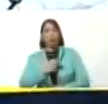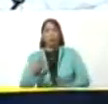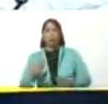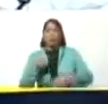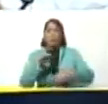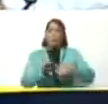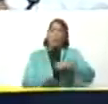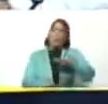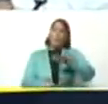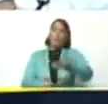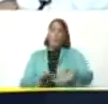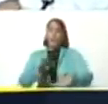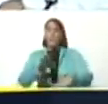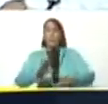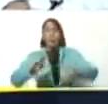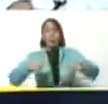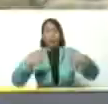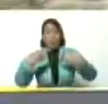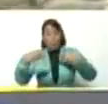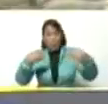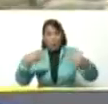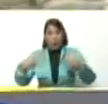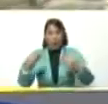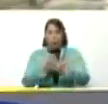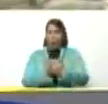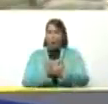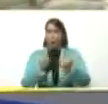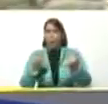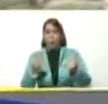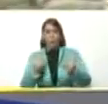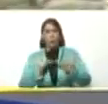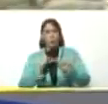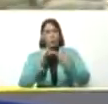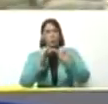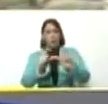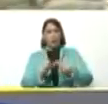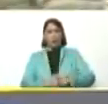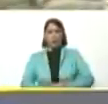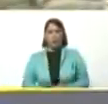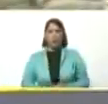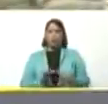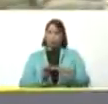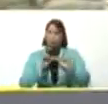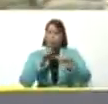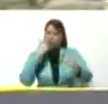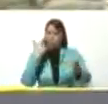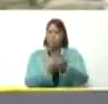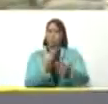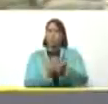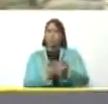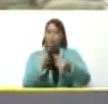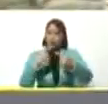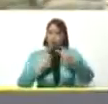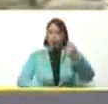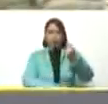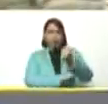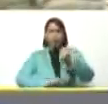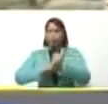primeros pasos de un nuevo modelo económico sustentable, sustentado,